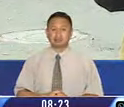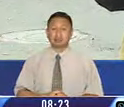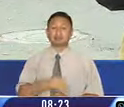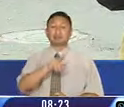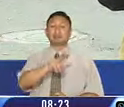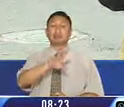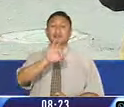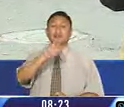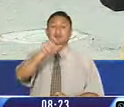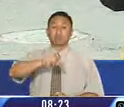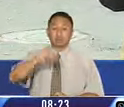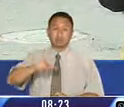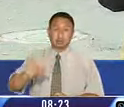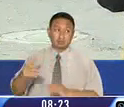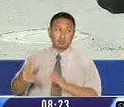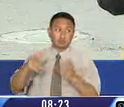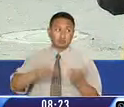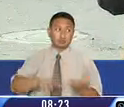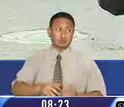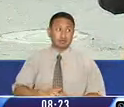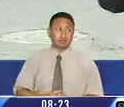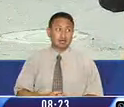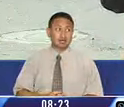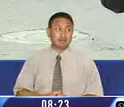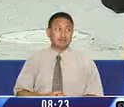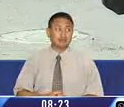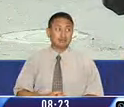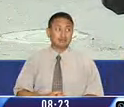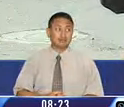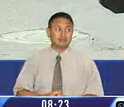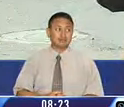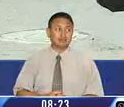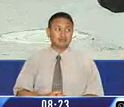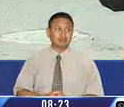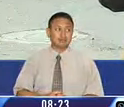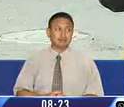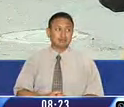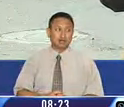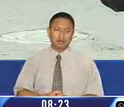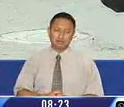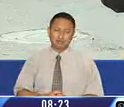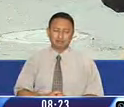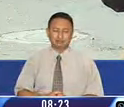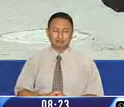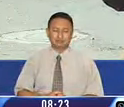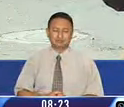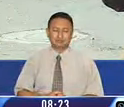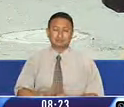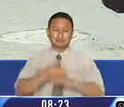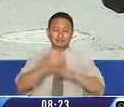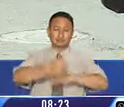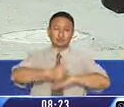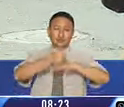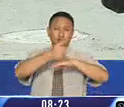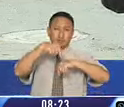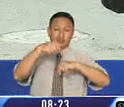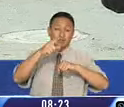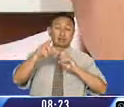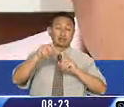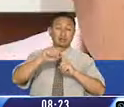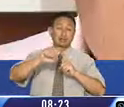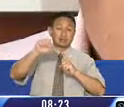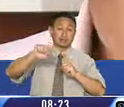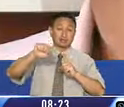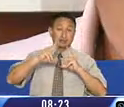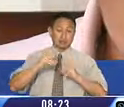víctimas mortales y ciudadanos heridos que hoy se sienten abandonados, no únicamente por las autoridades, sino también por un sistema de salud. Y